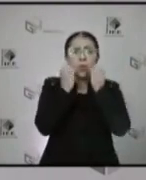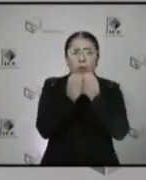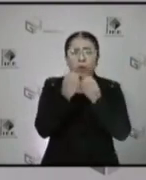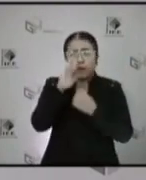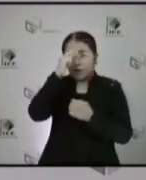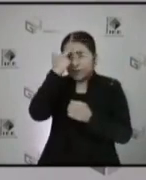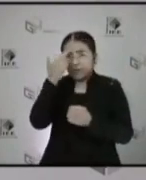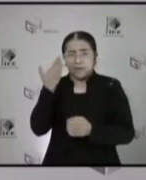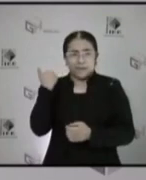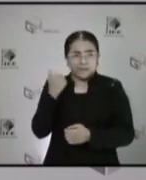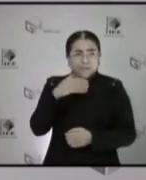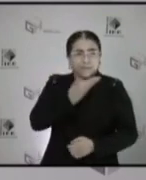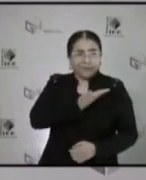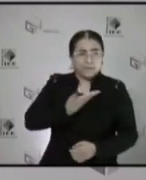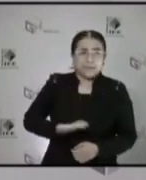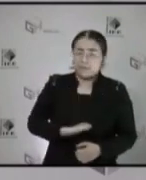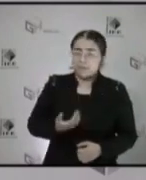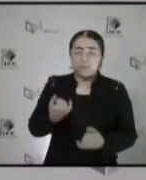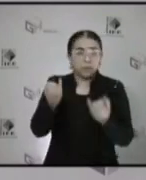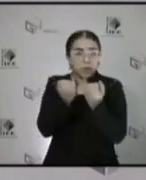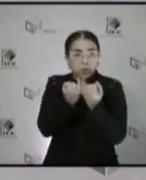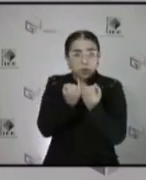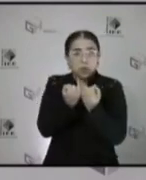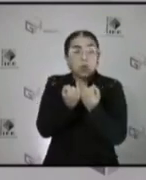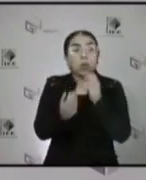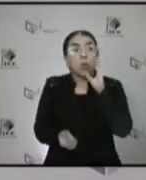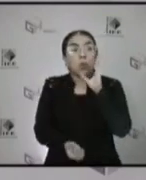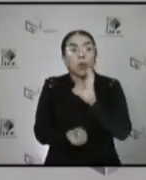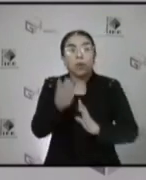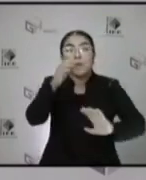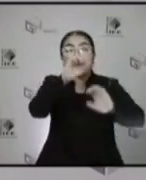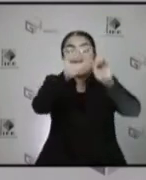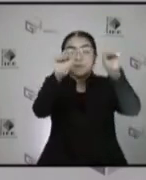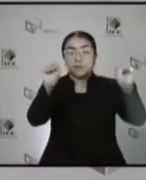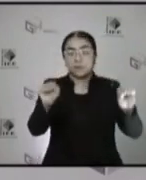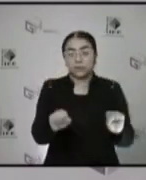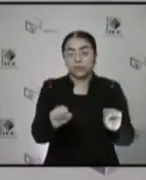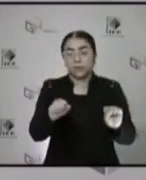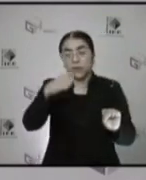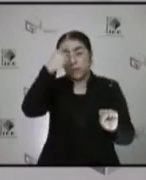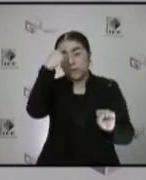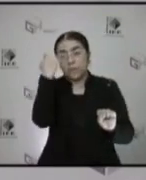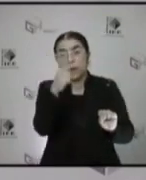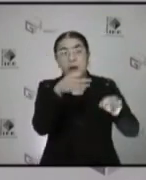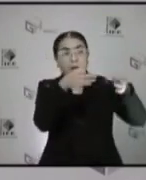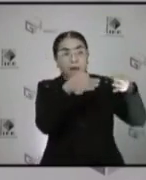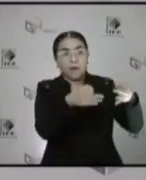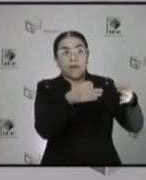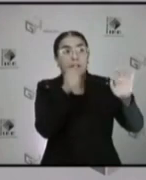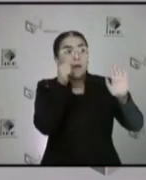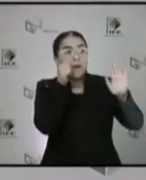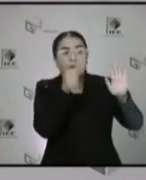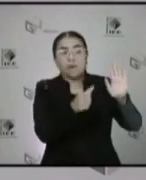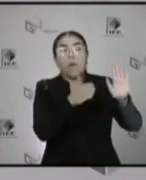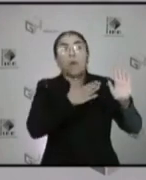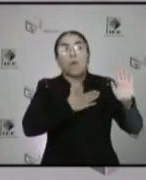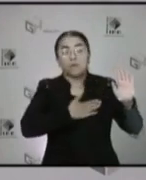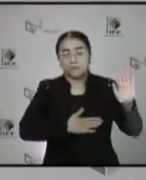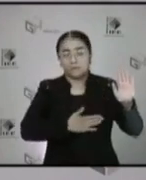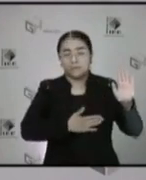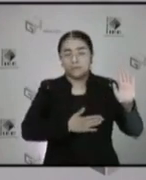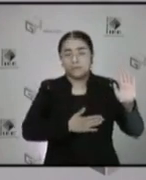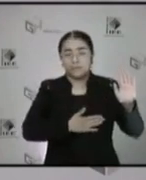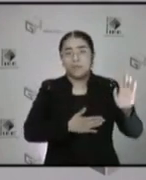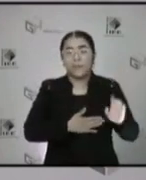su presidenta. En suma, la modernización del sistema para mejorar la calidad de la impartición de justicia.